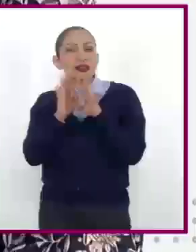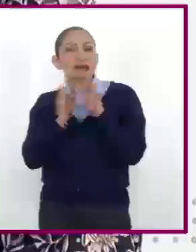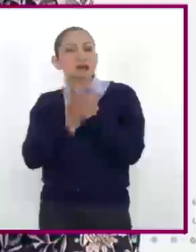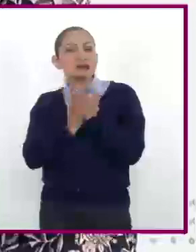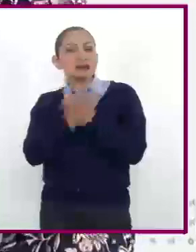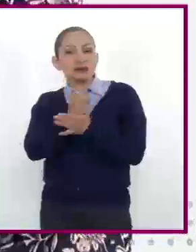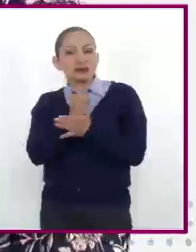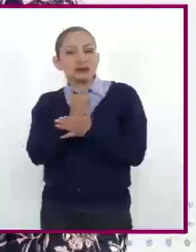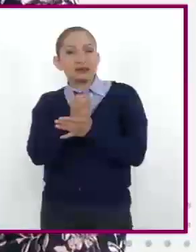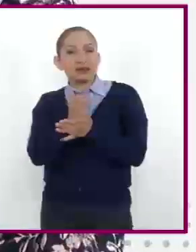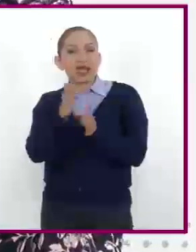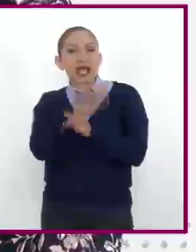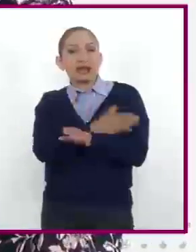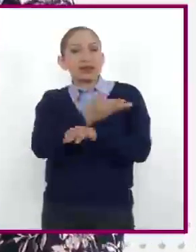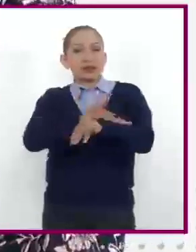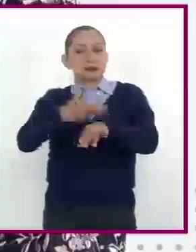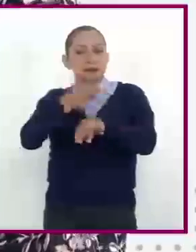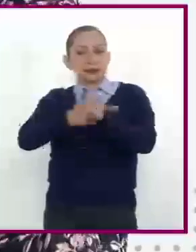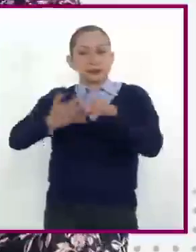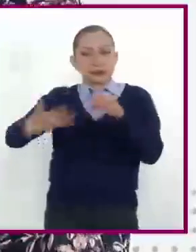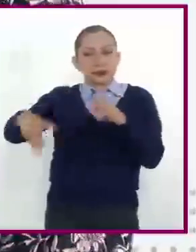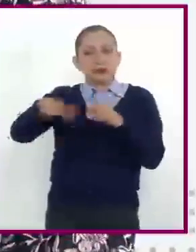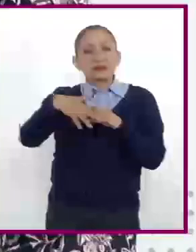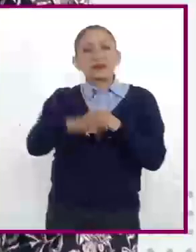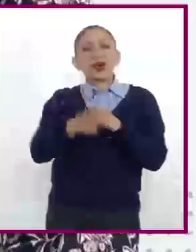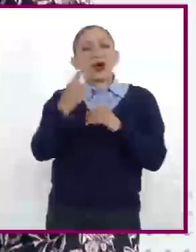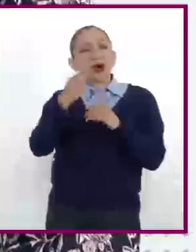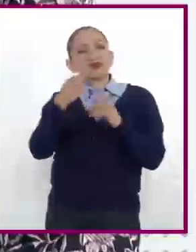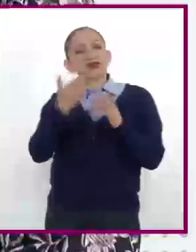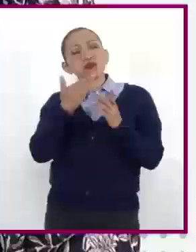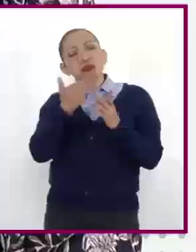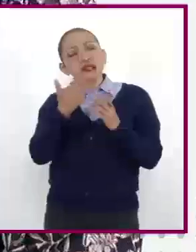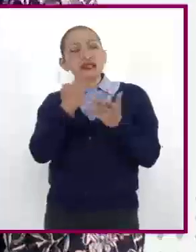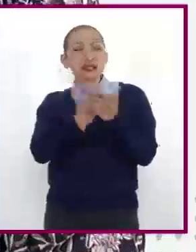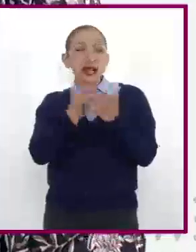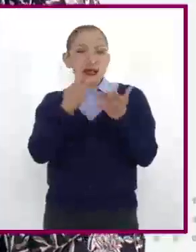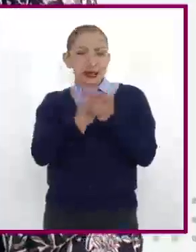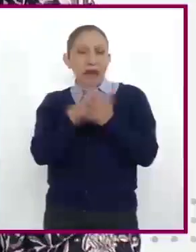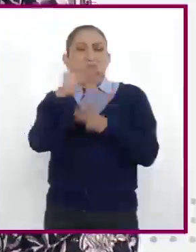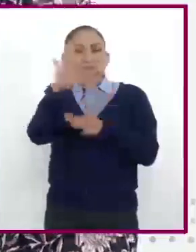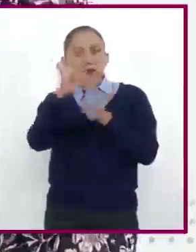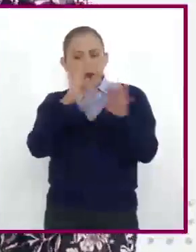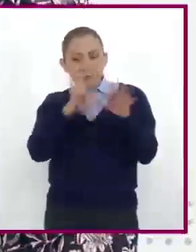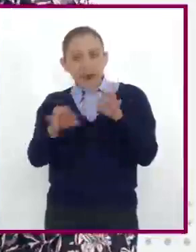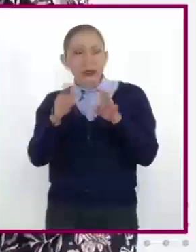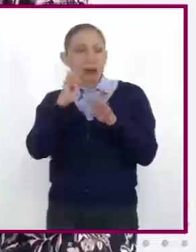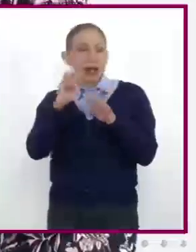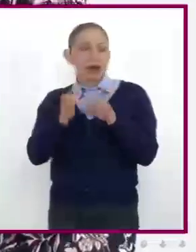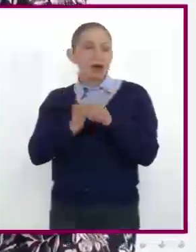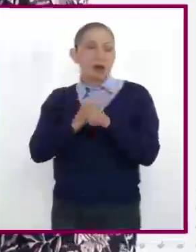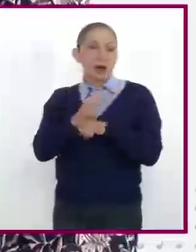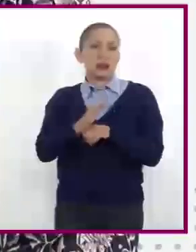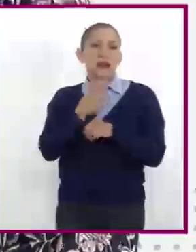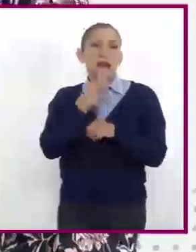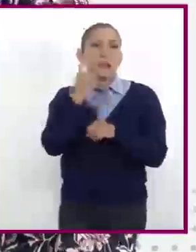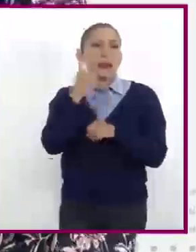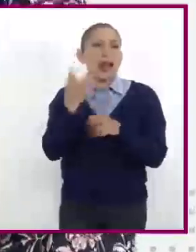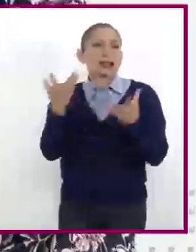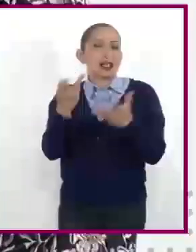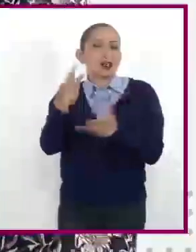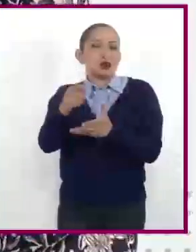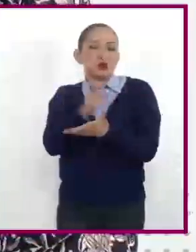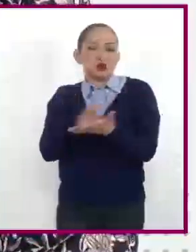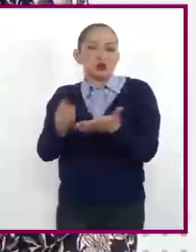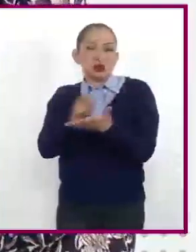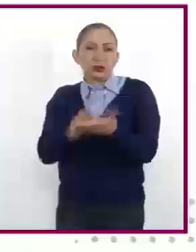de decisiones previas al proceso de búsqueda, con una actitud más crítica y selectiva ante la información que usan para la realización